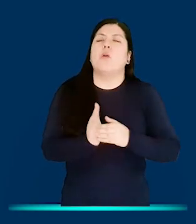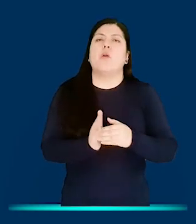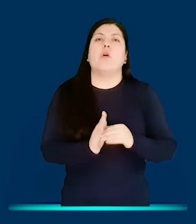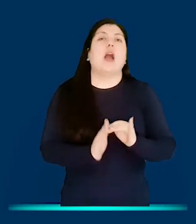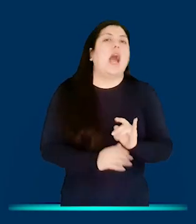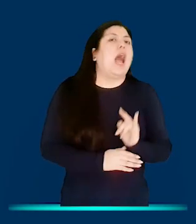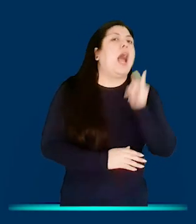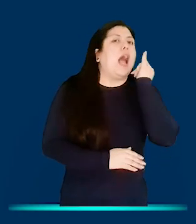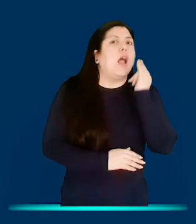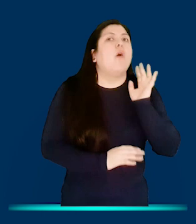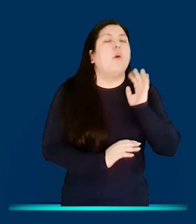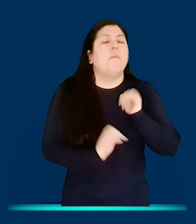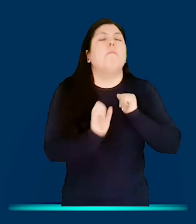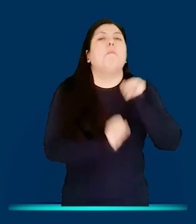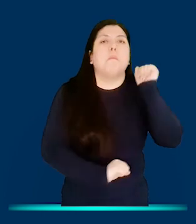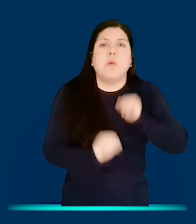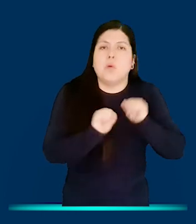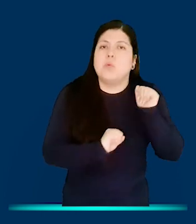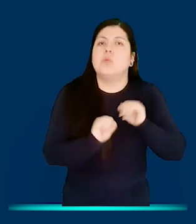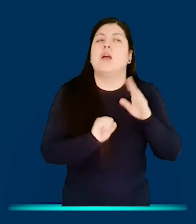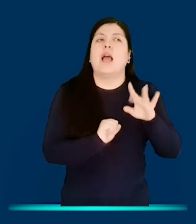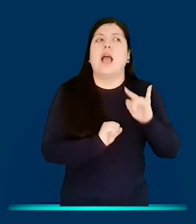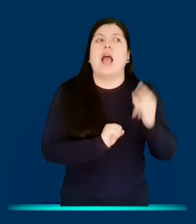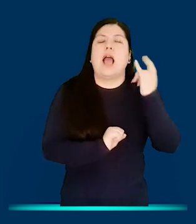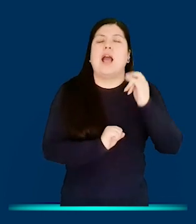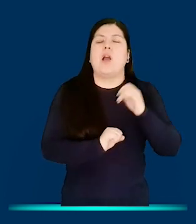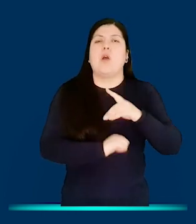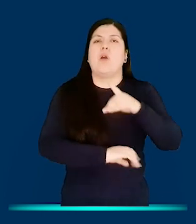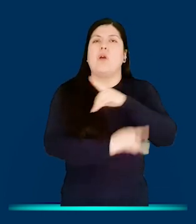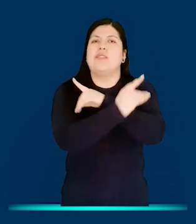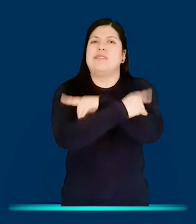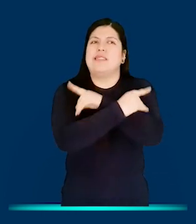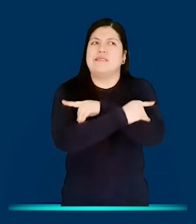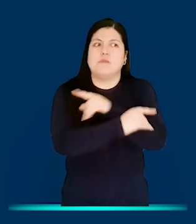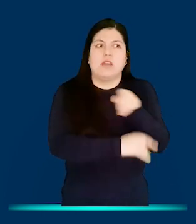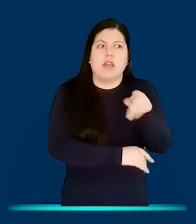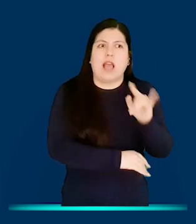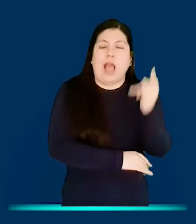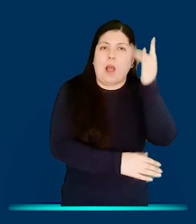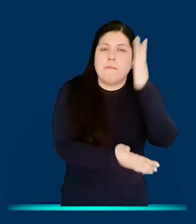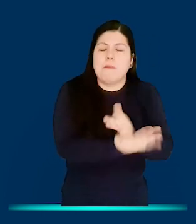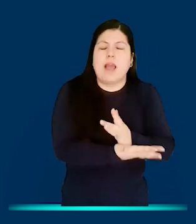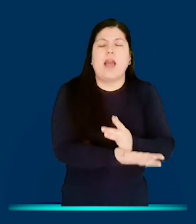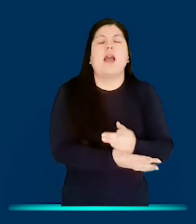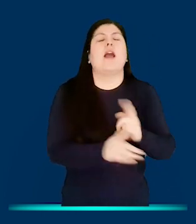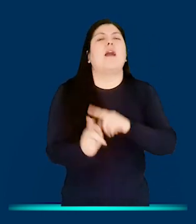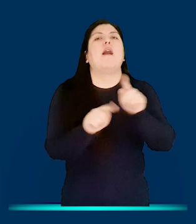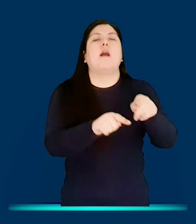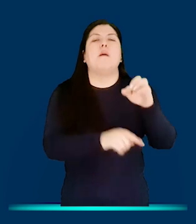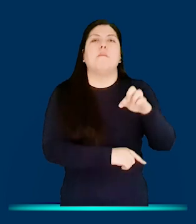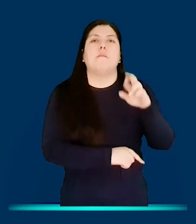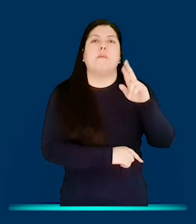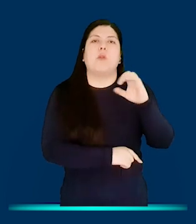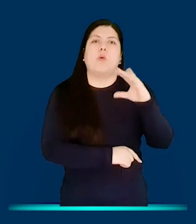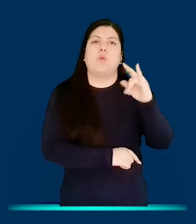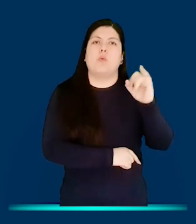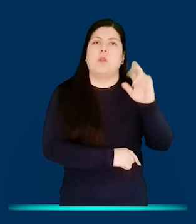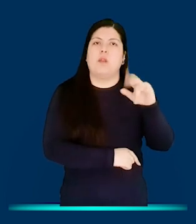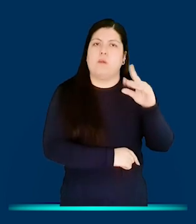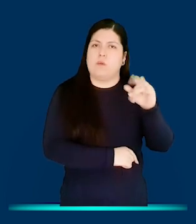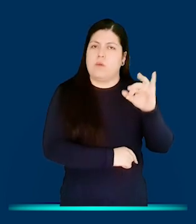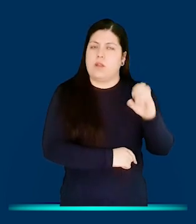que ponerlo en conocimiento inmediatamente de la Fiscalía General de la Nación. Si estamos hablando, por ejemplo, de la posible o la presunta posibilidad de